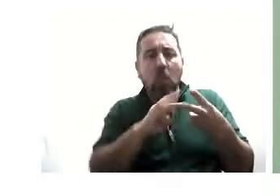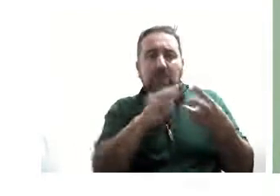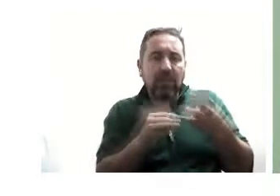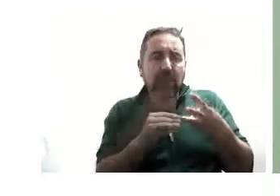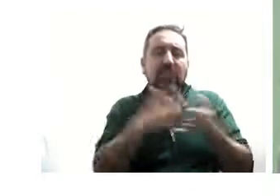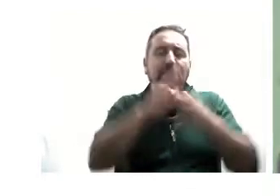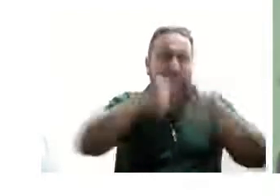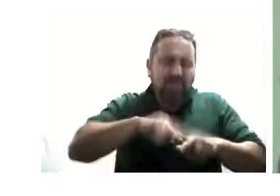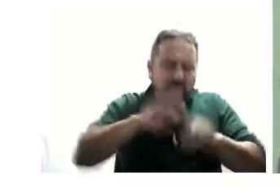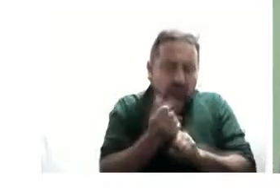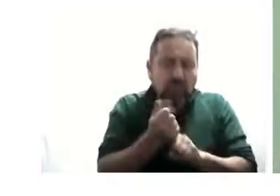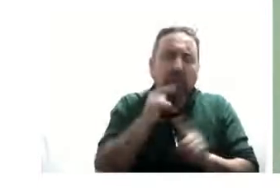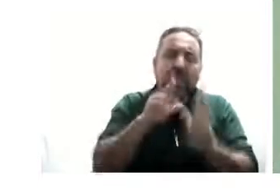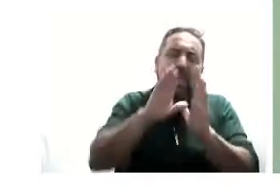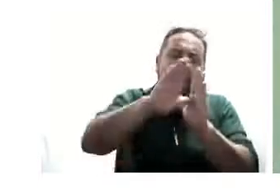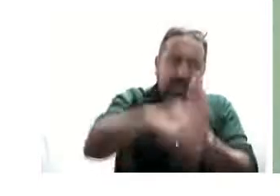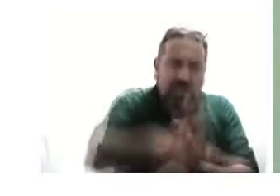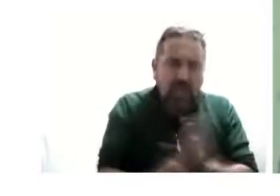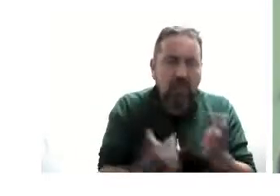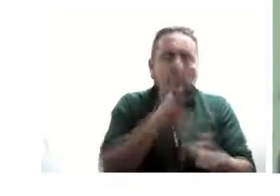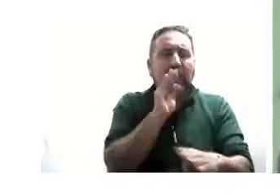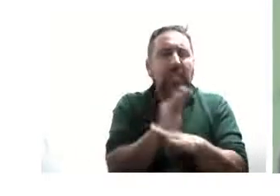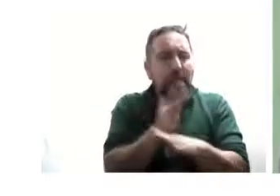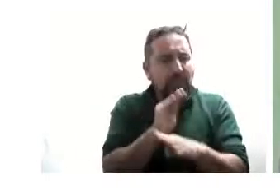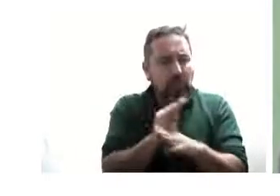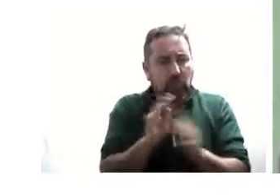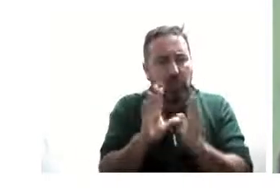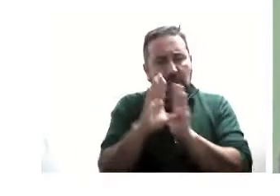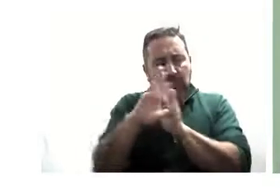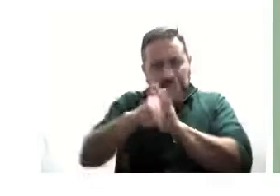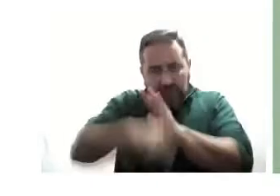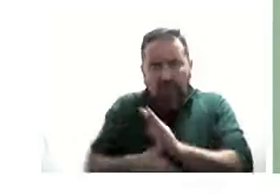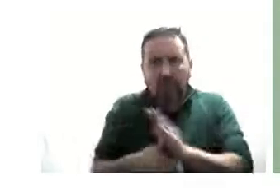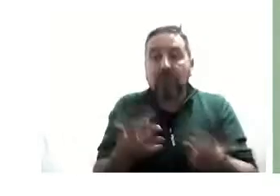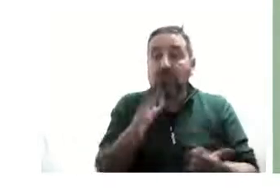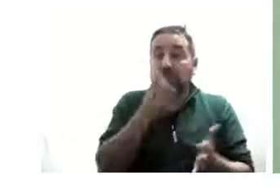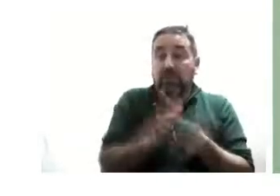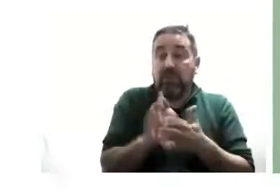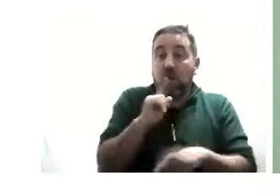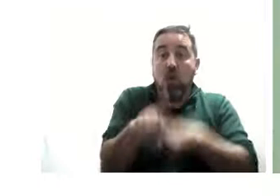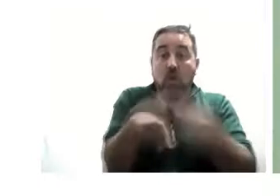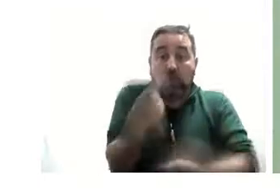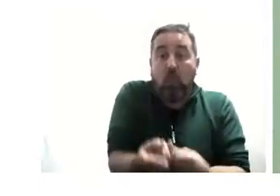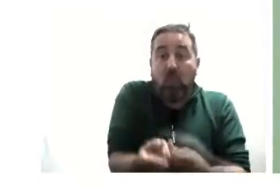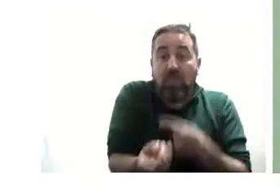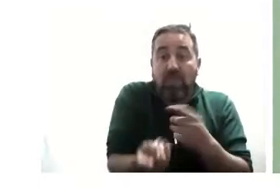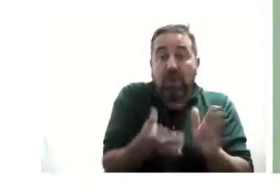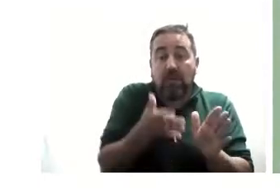el diagnóstico, retrasos en el inicio del tratamiento, con las consecuencias que va a tener sobre el desarrollo